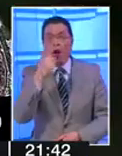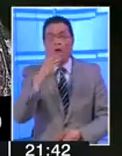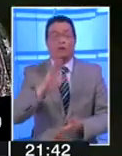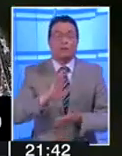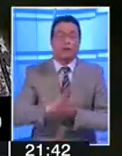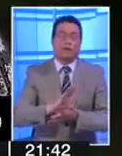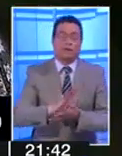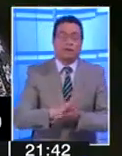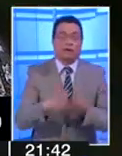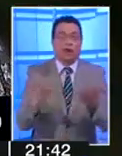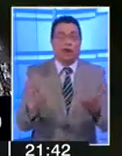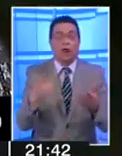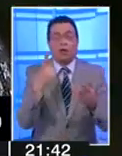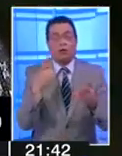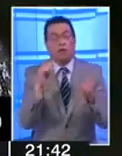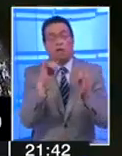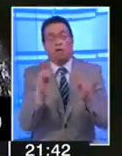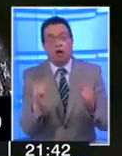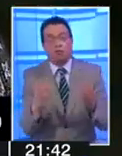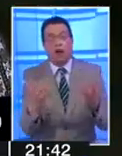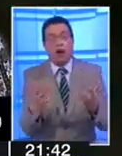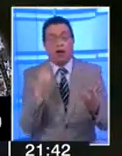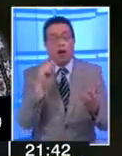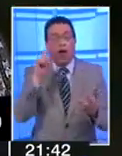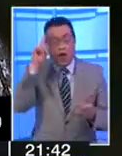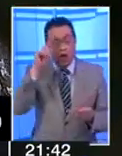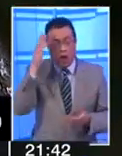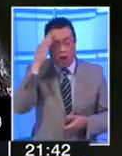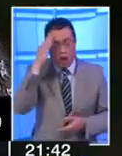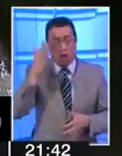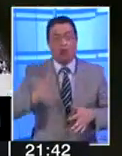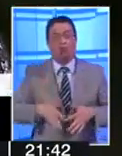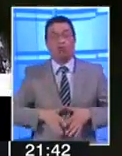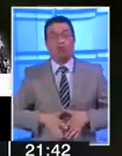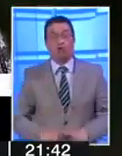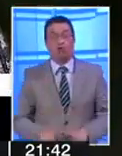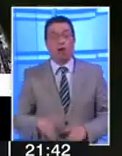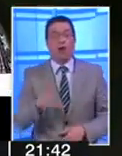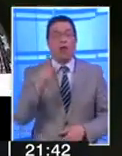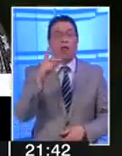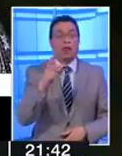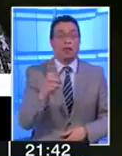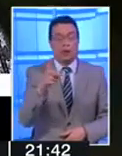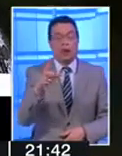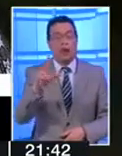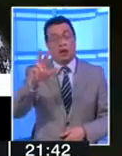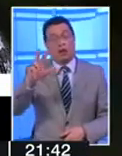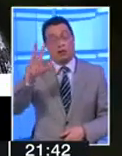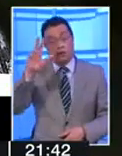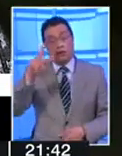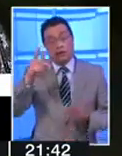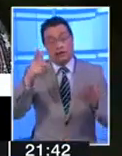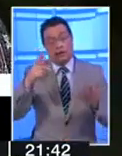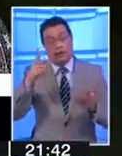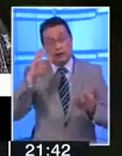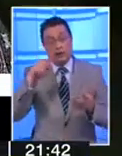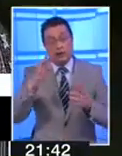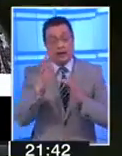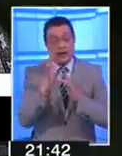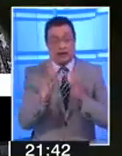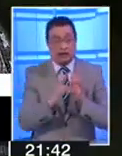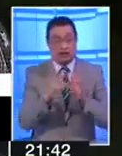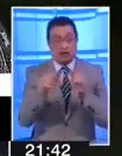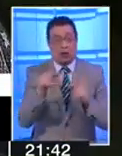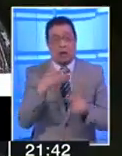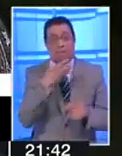festejar de alguna manera o recordar el nacimiento del señor ahora